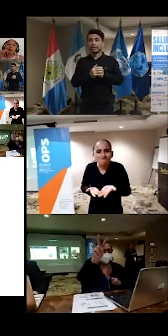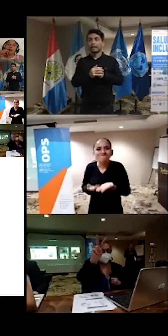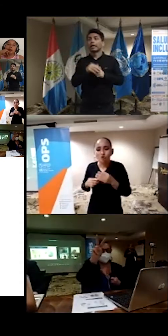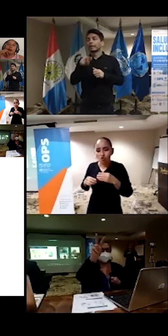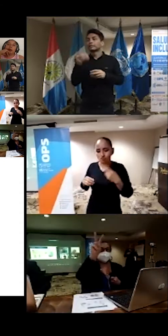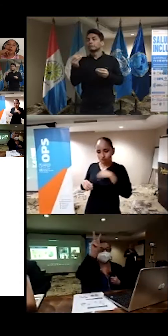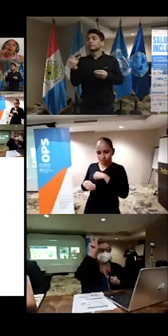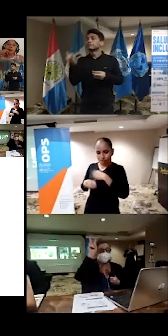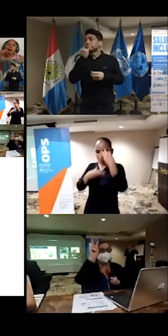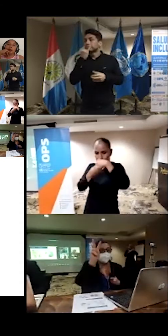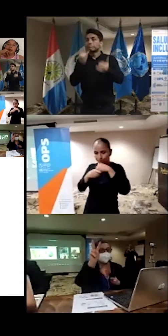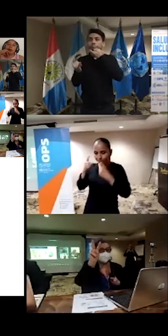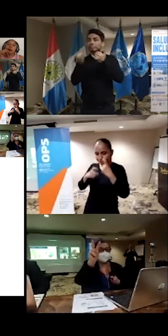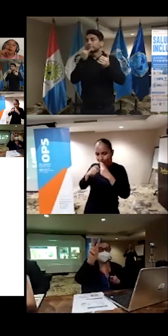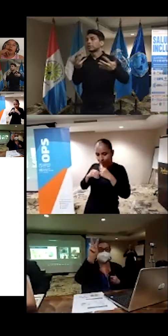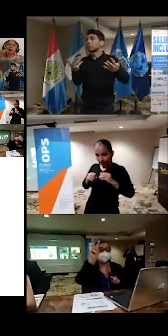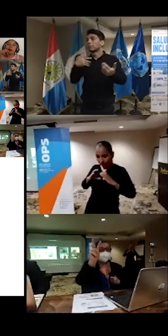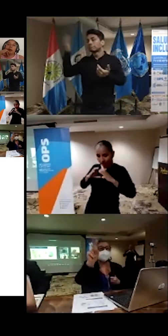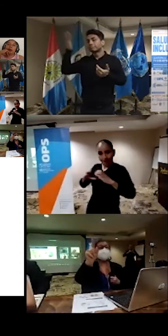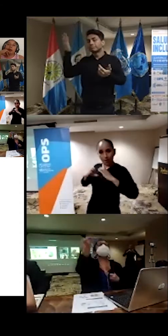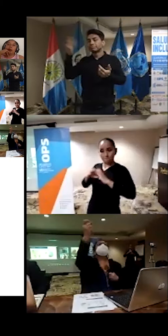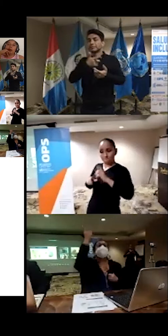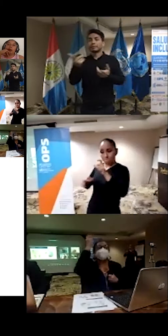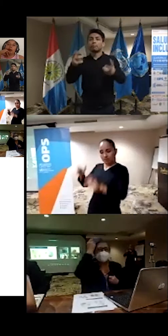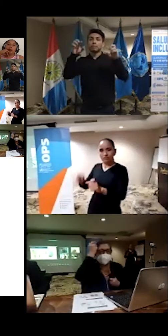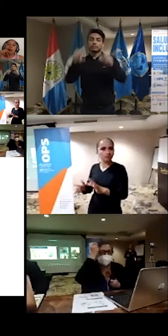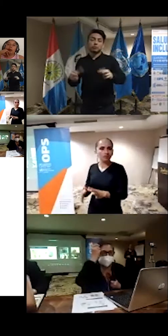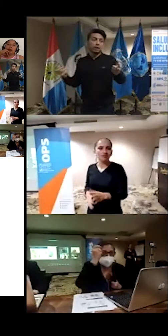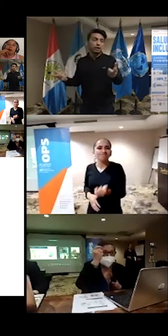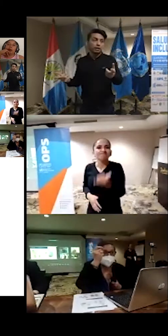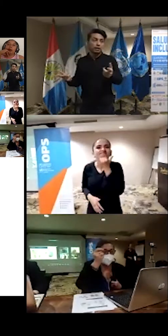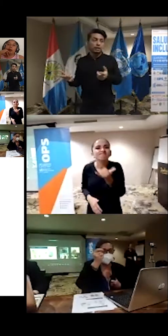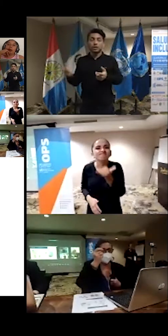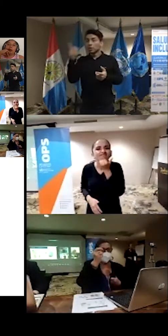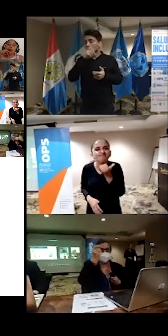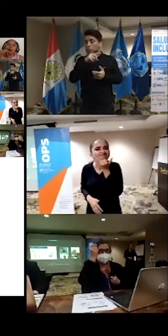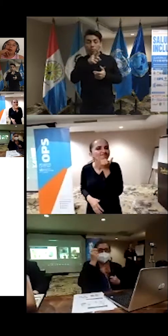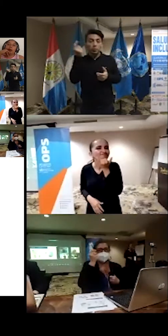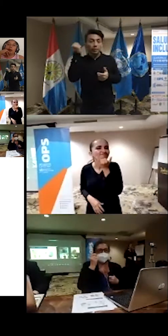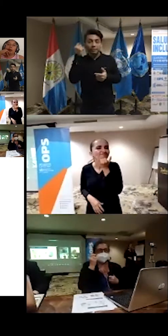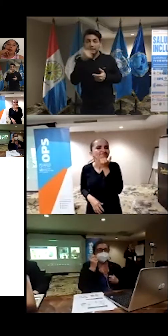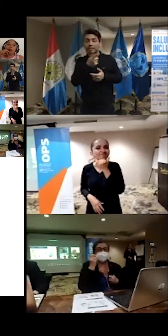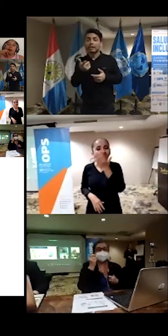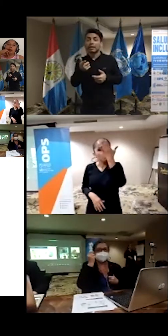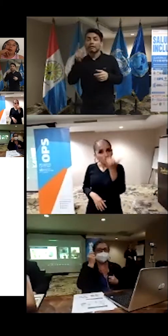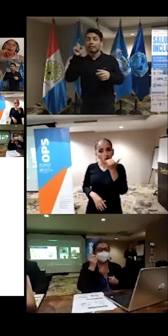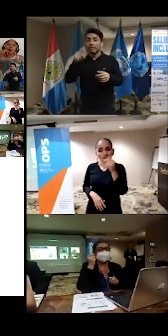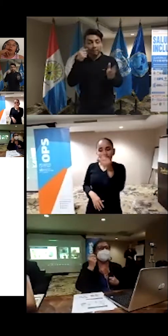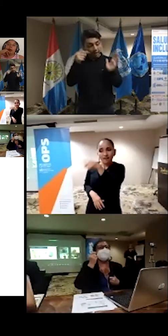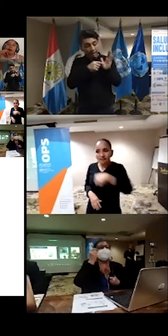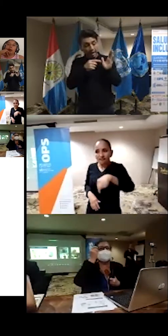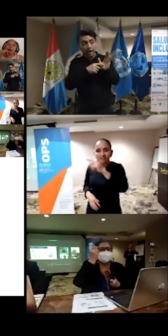errónea de capacitar a una persona sin hacerle valer que verdaderamente se